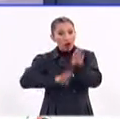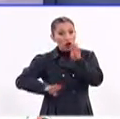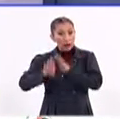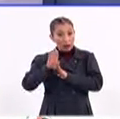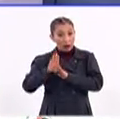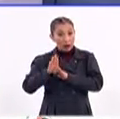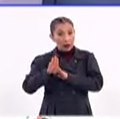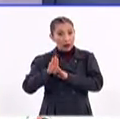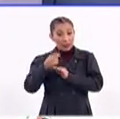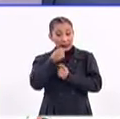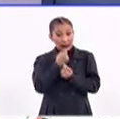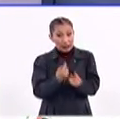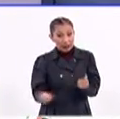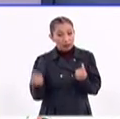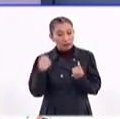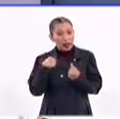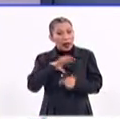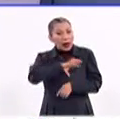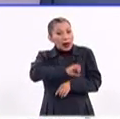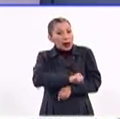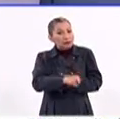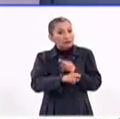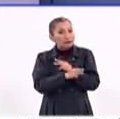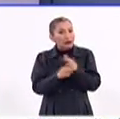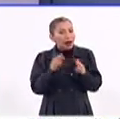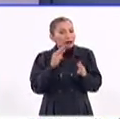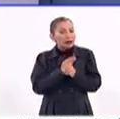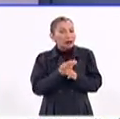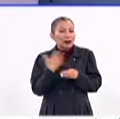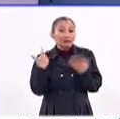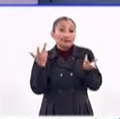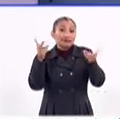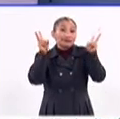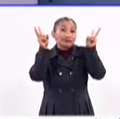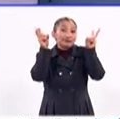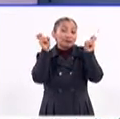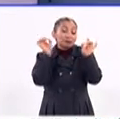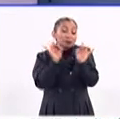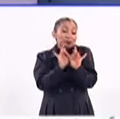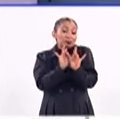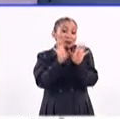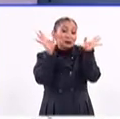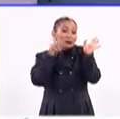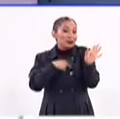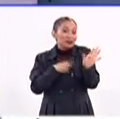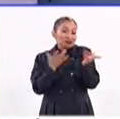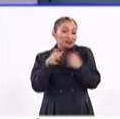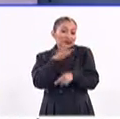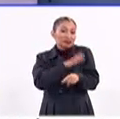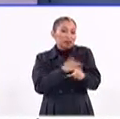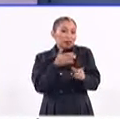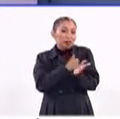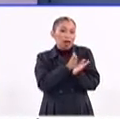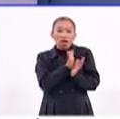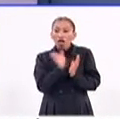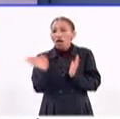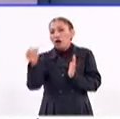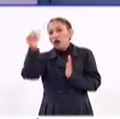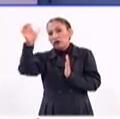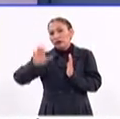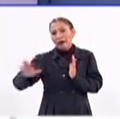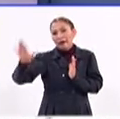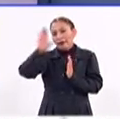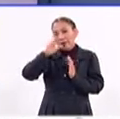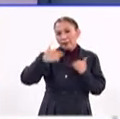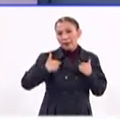biología. De niño era una de mis materias y por cuestiones obviamente fuera de mi contexto, pues me fui hacia otras